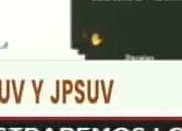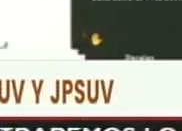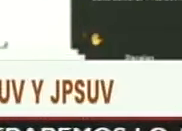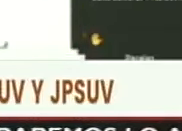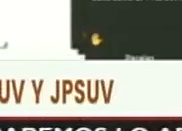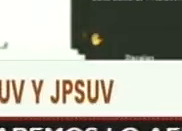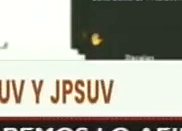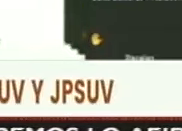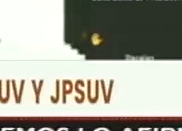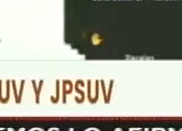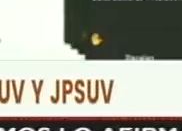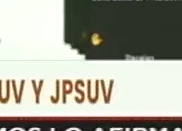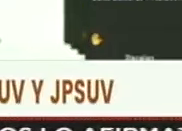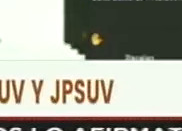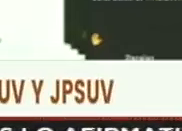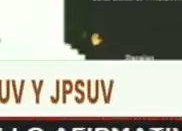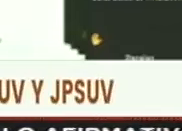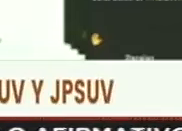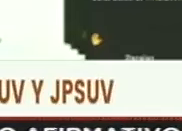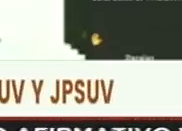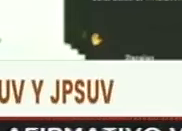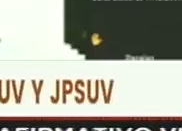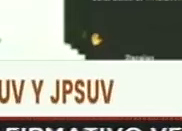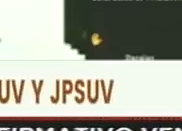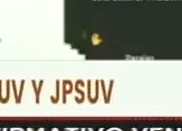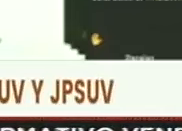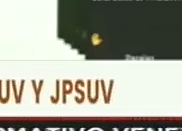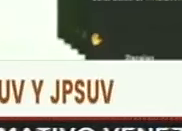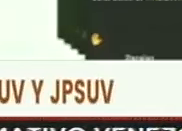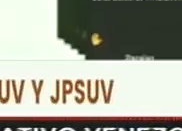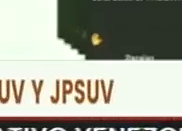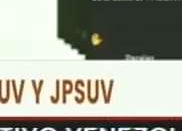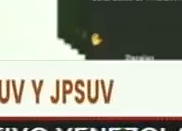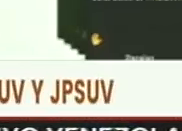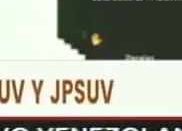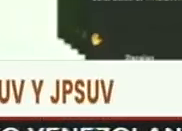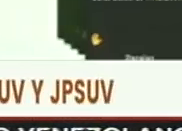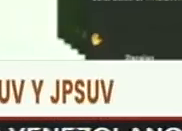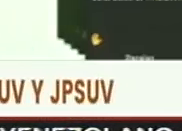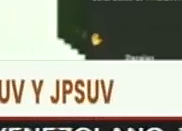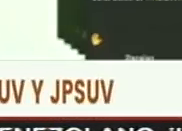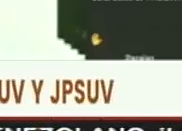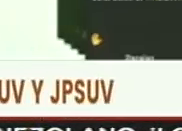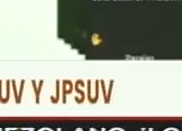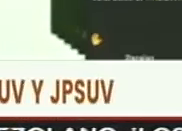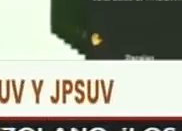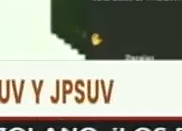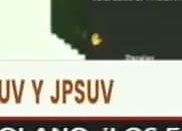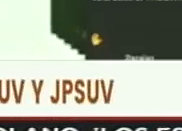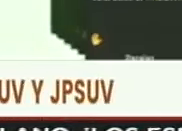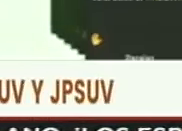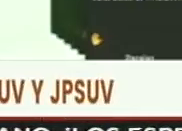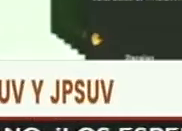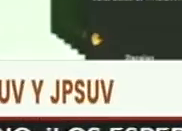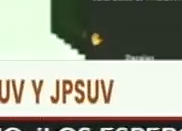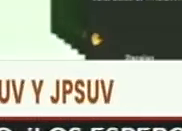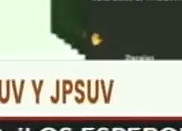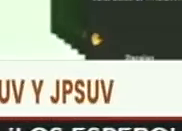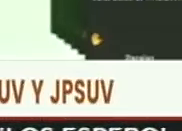Pero cómo que estamos en vivo no si te